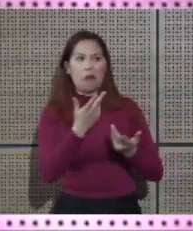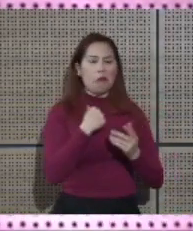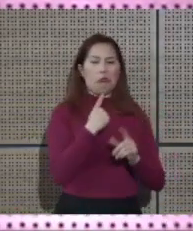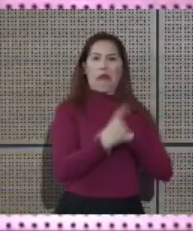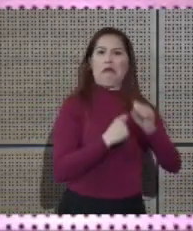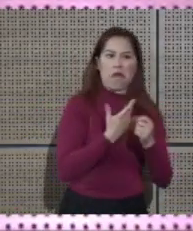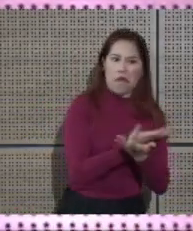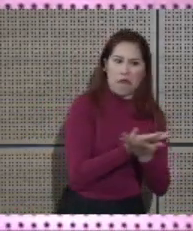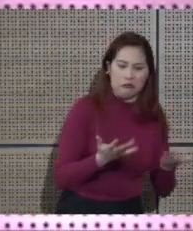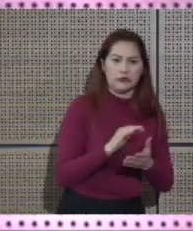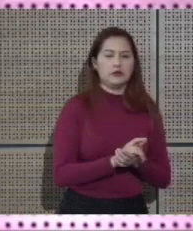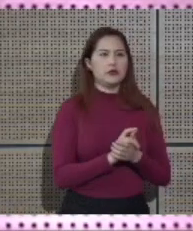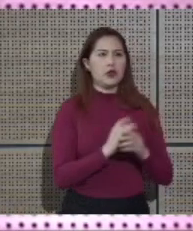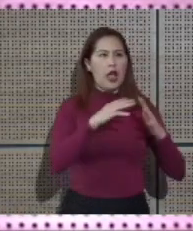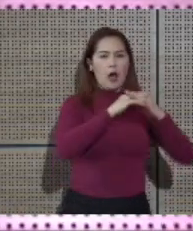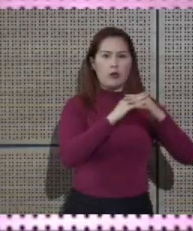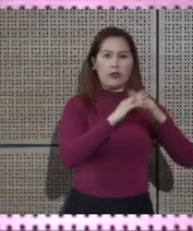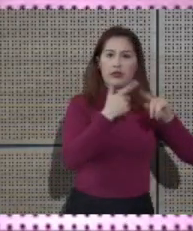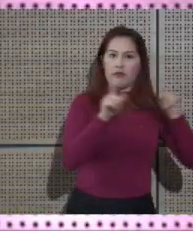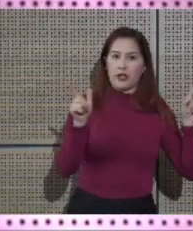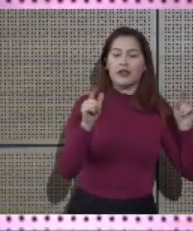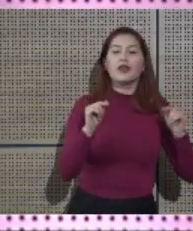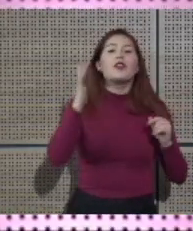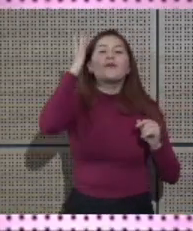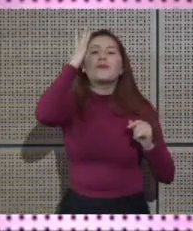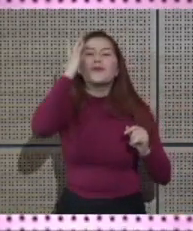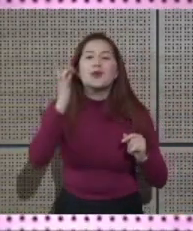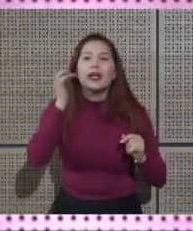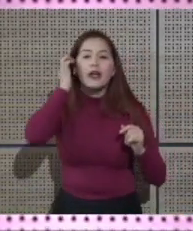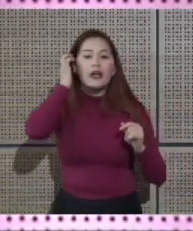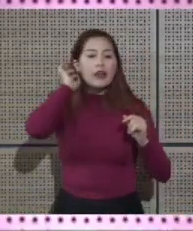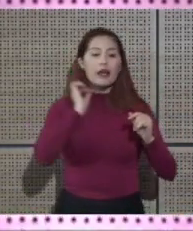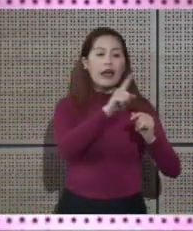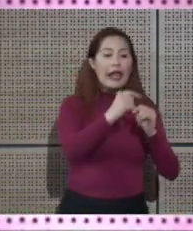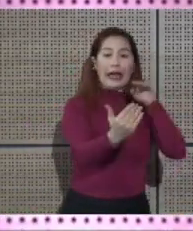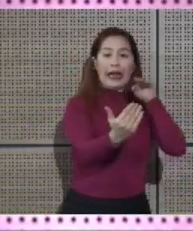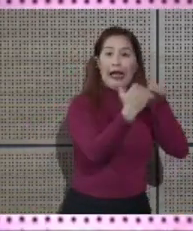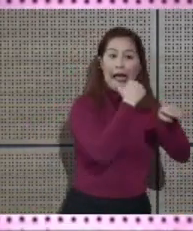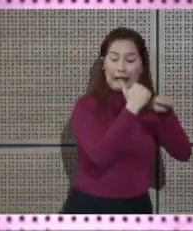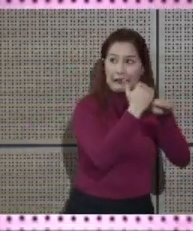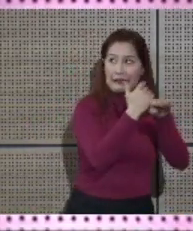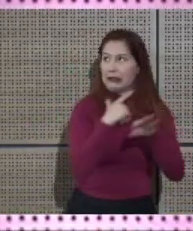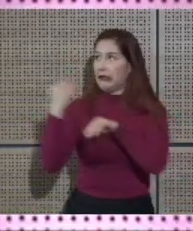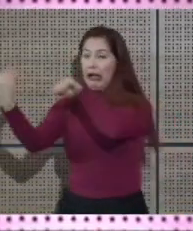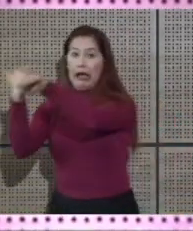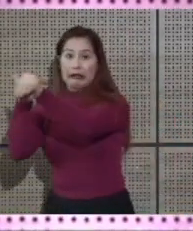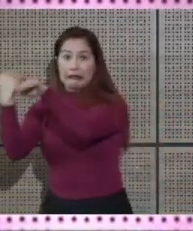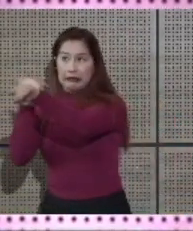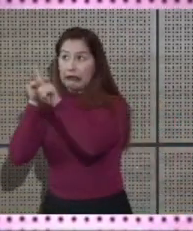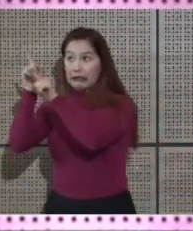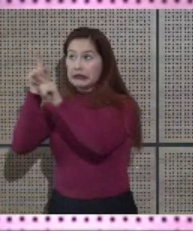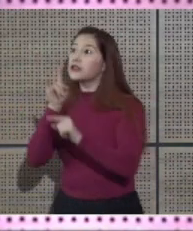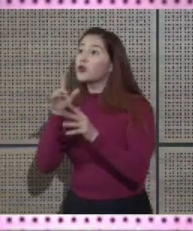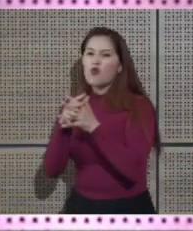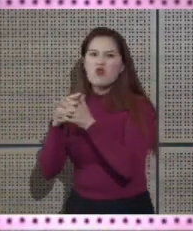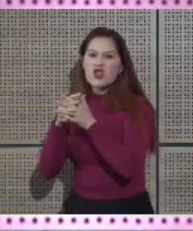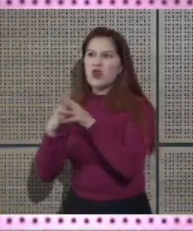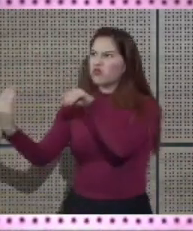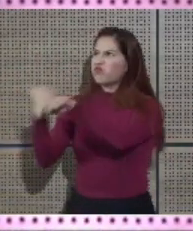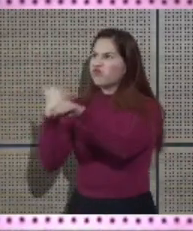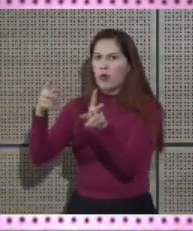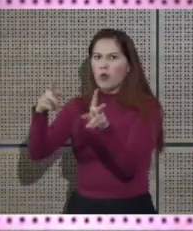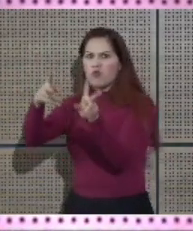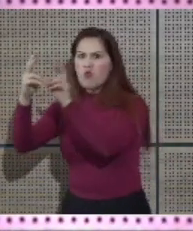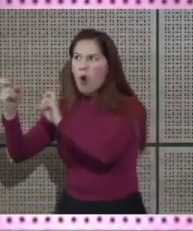conductor norteamericano o porque los camiones sean distintos. Es porque la infraestructura carretera, porque la logística, porque el tiempo que se tarda en un